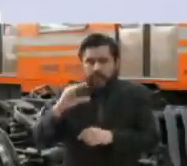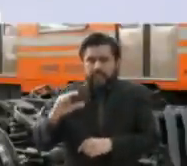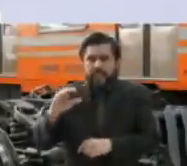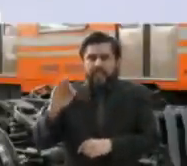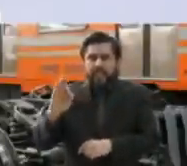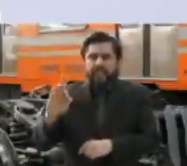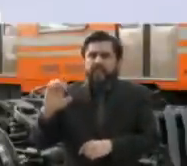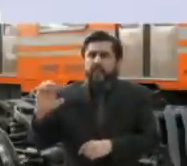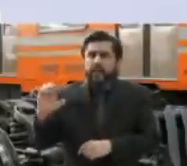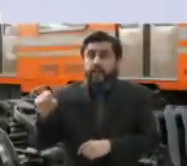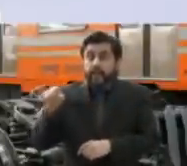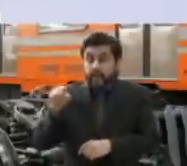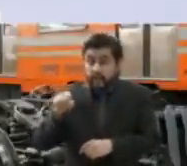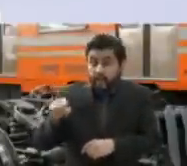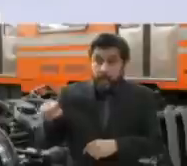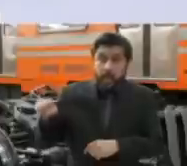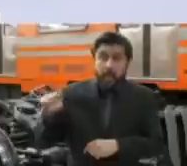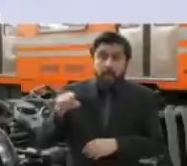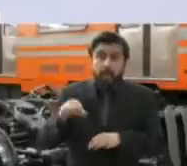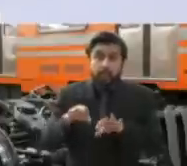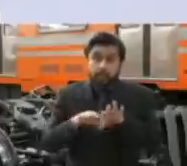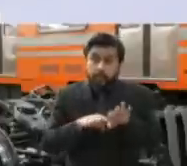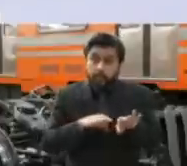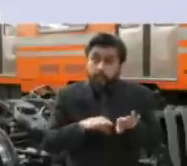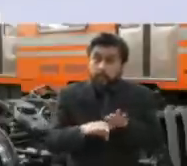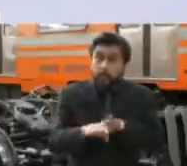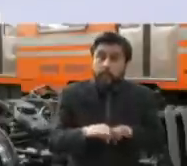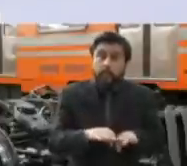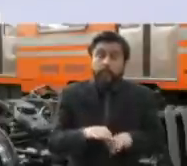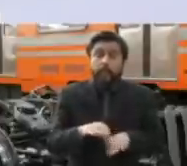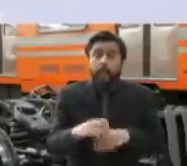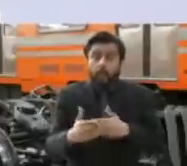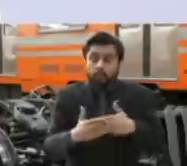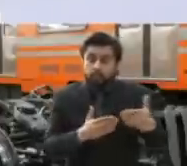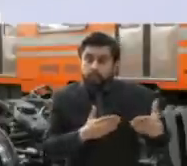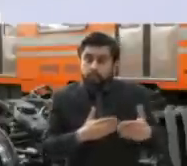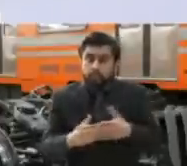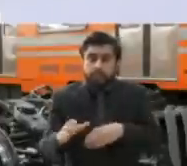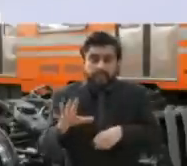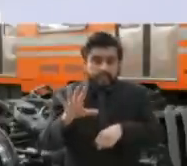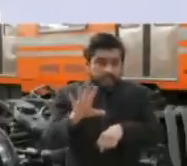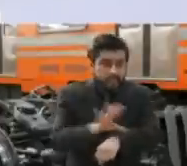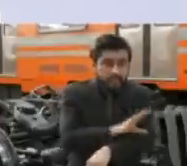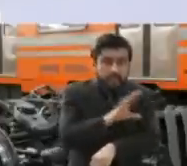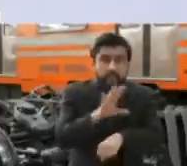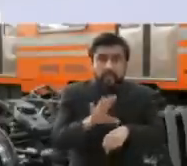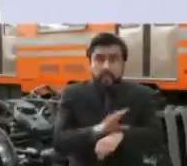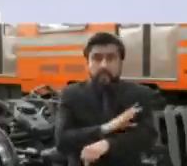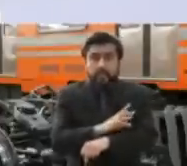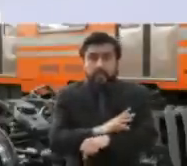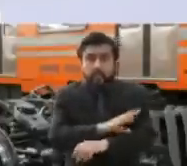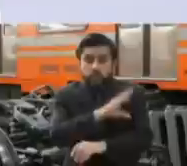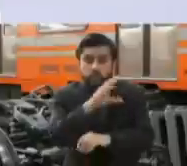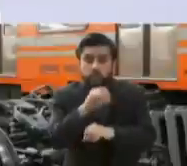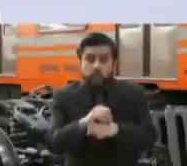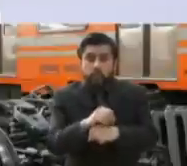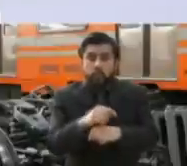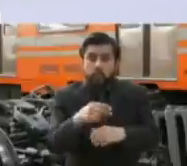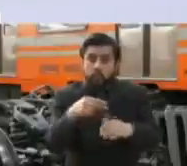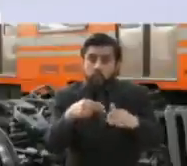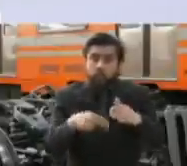ser quien haga todo el trabajo de modernización integral del suministro, transmisión y distribución de energía eléctrica